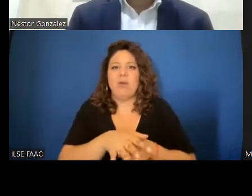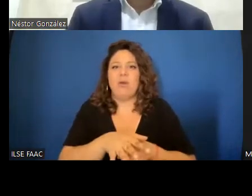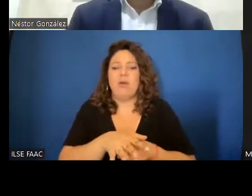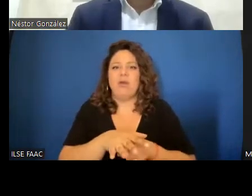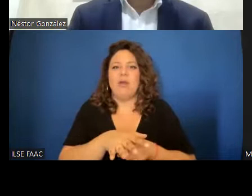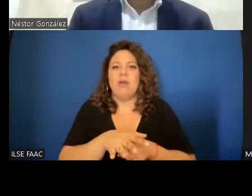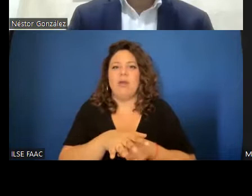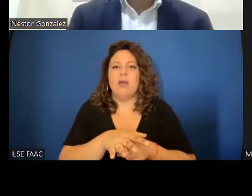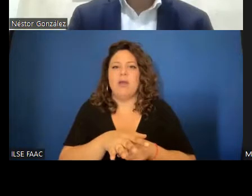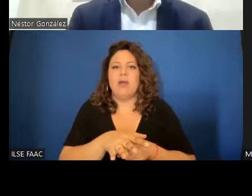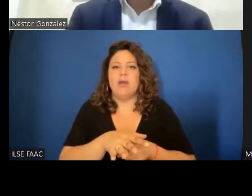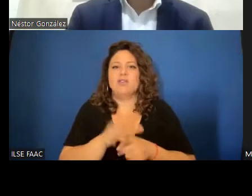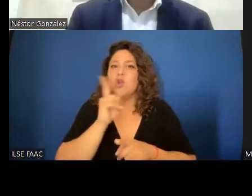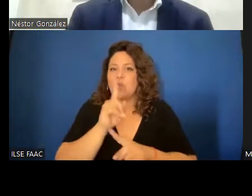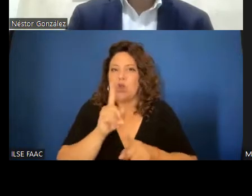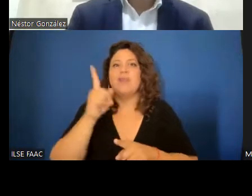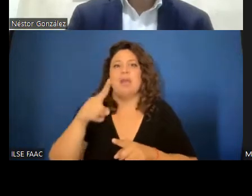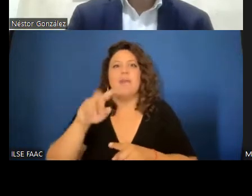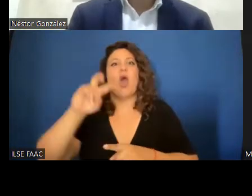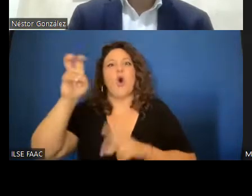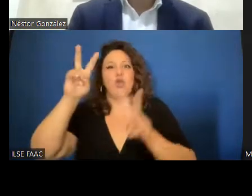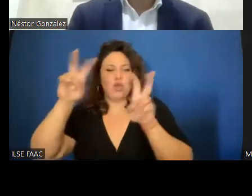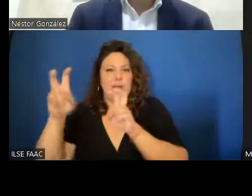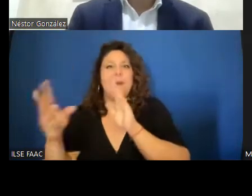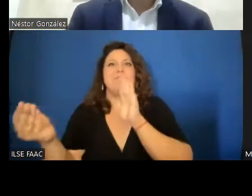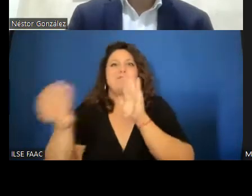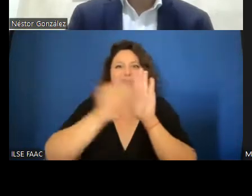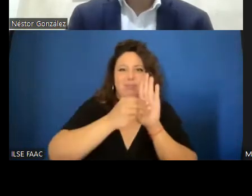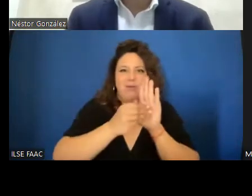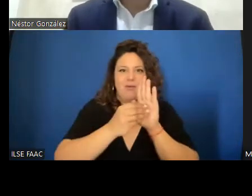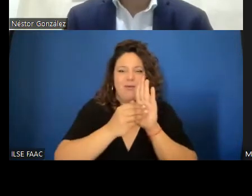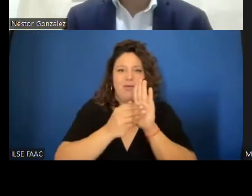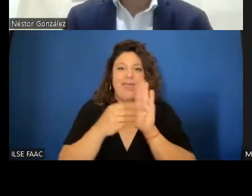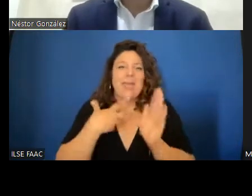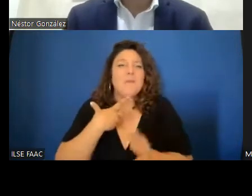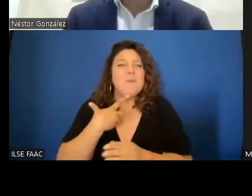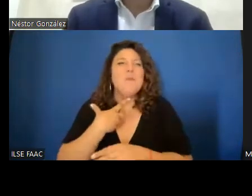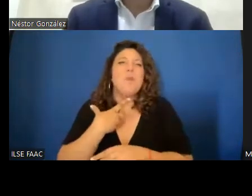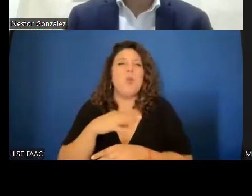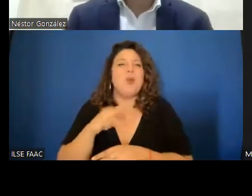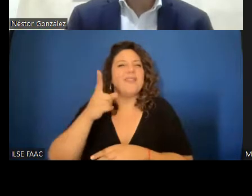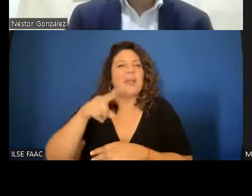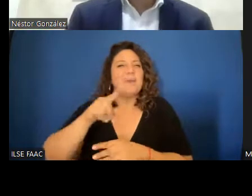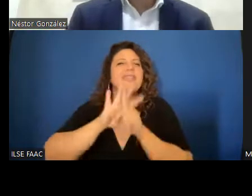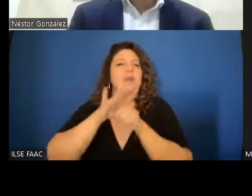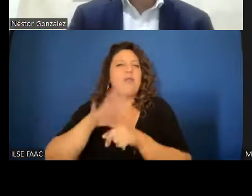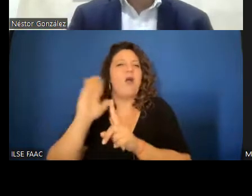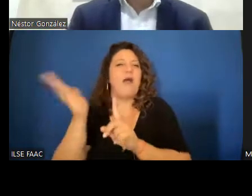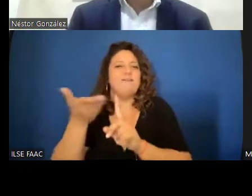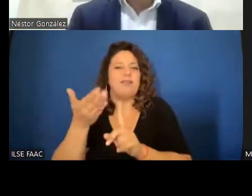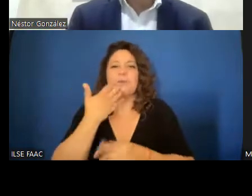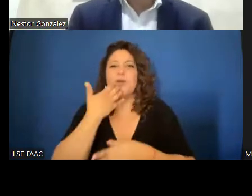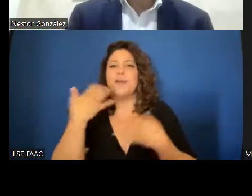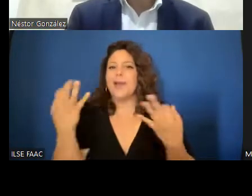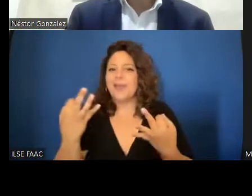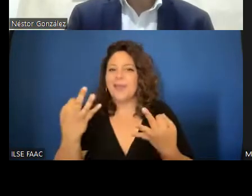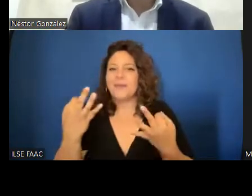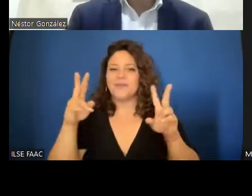podemos pensar que es normal porque esta empresa se dedicaba al sector construcción y hay muchas menos mujeres que hombres dedicadas profesionalmente a esta